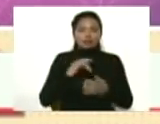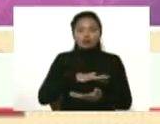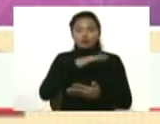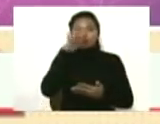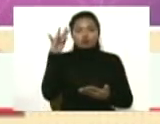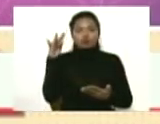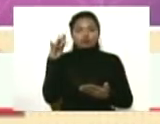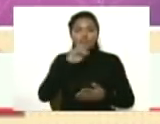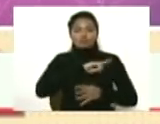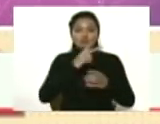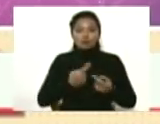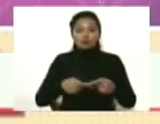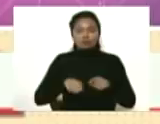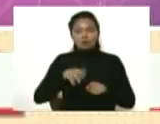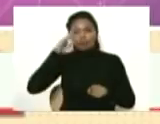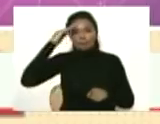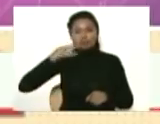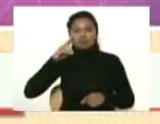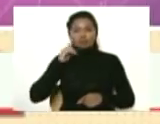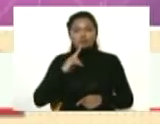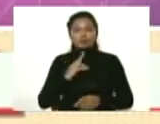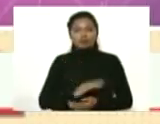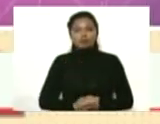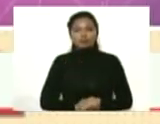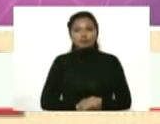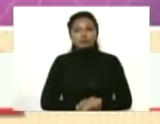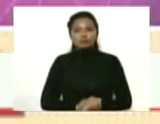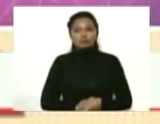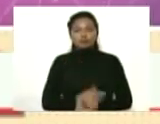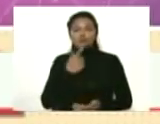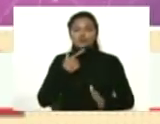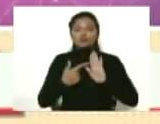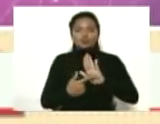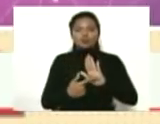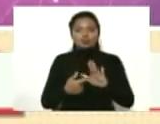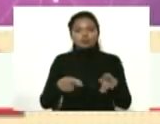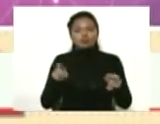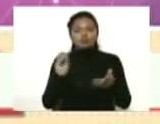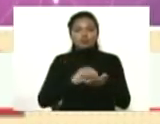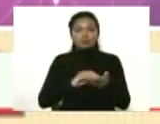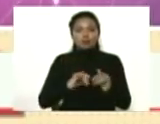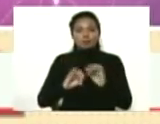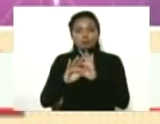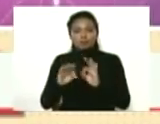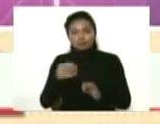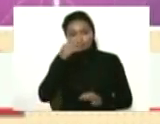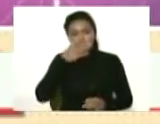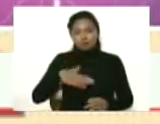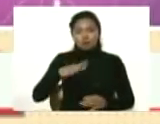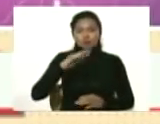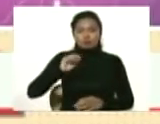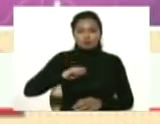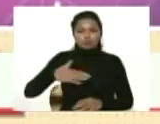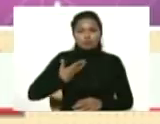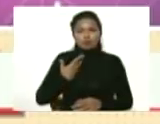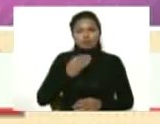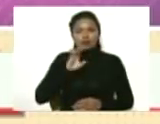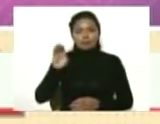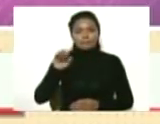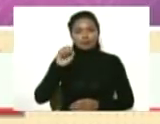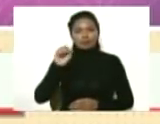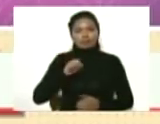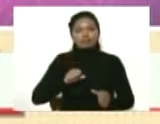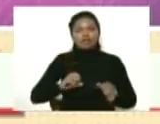y poderosa milicia bolivariana, demostrando una vez más que donde el pueblo puede, la patria